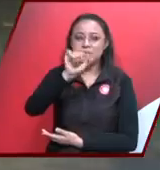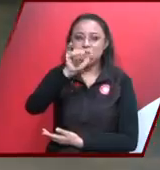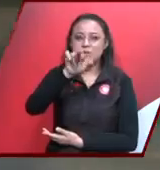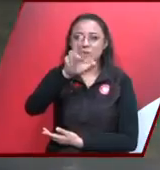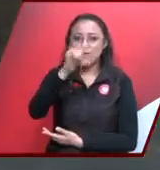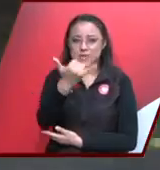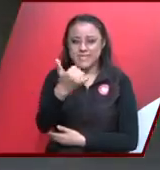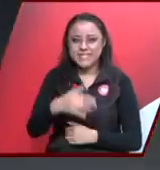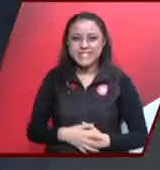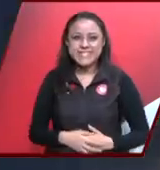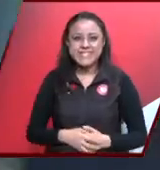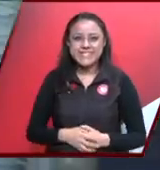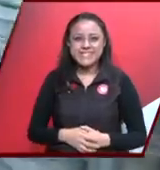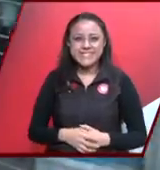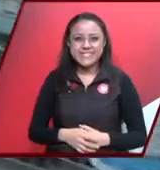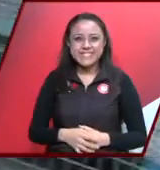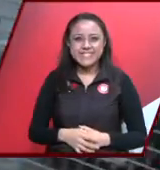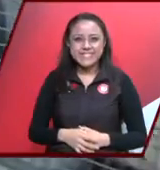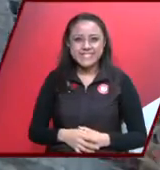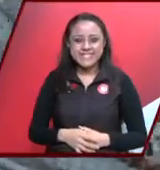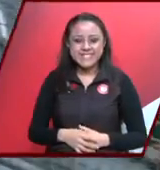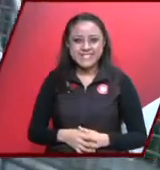Monroy.